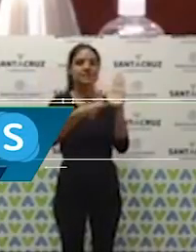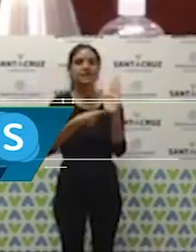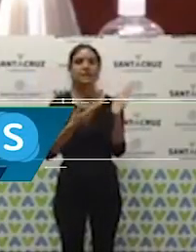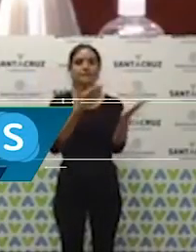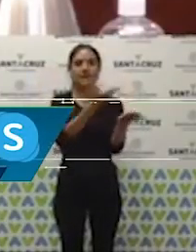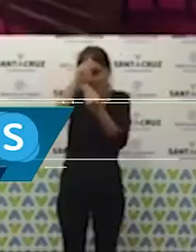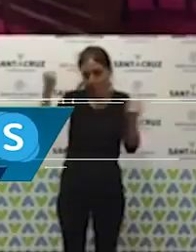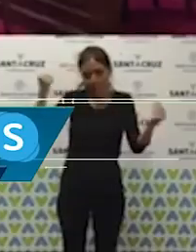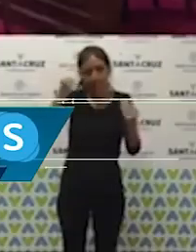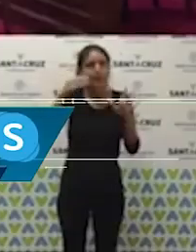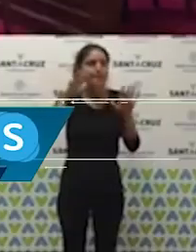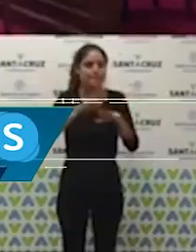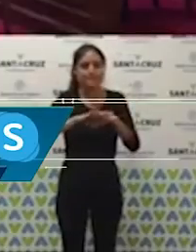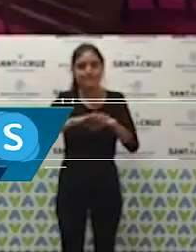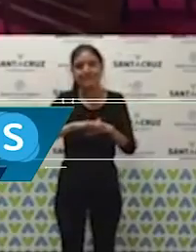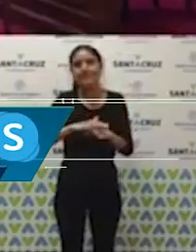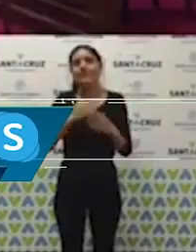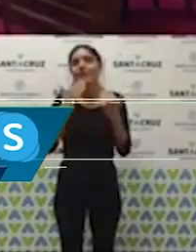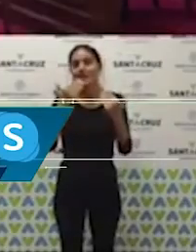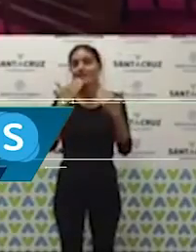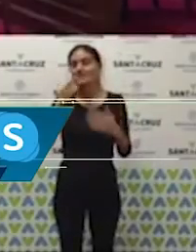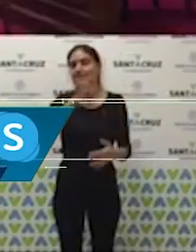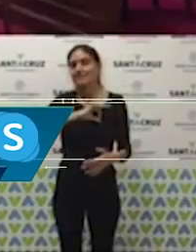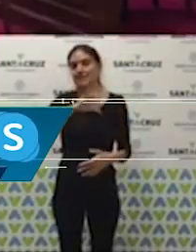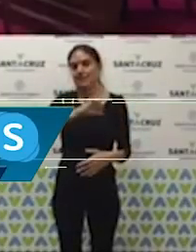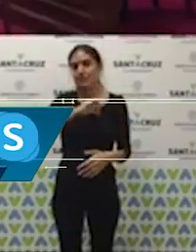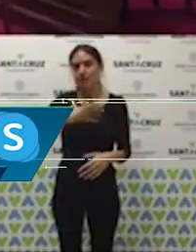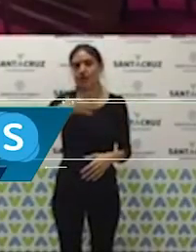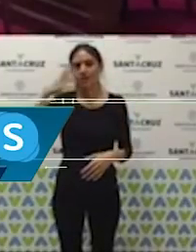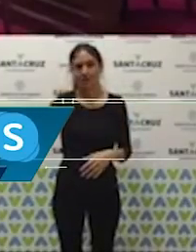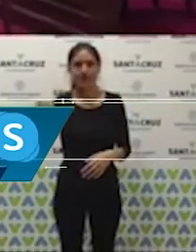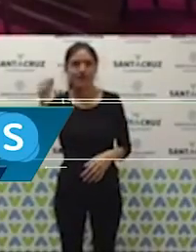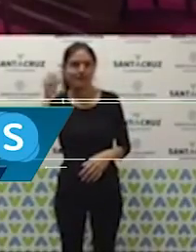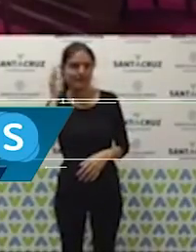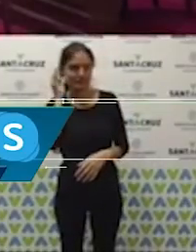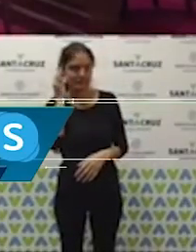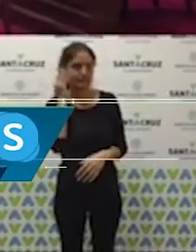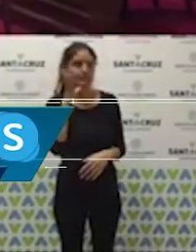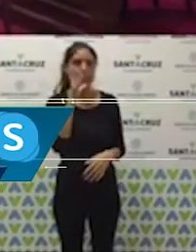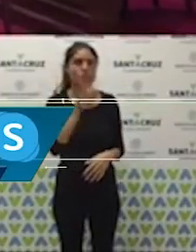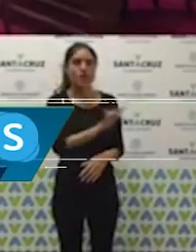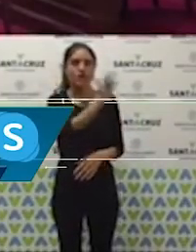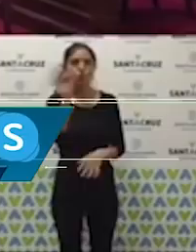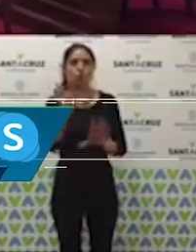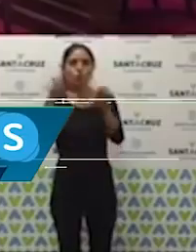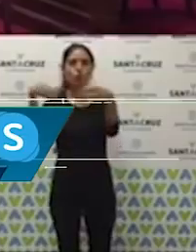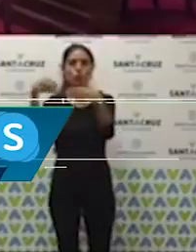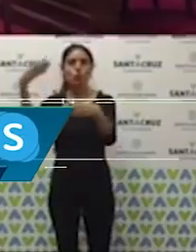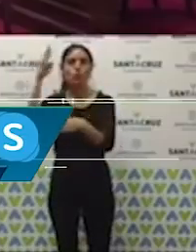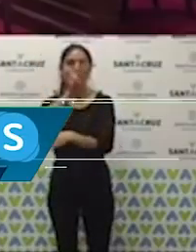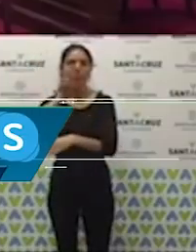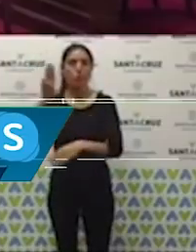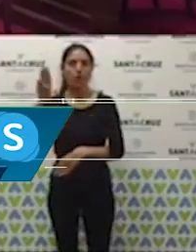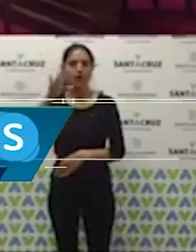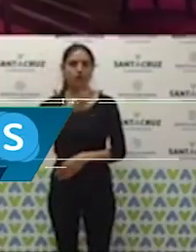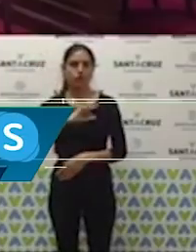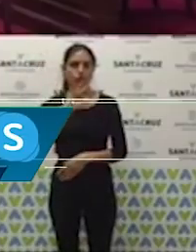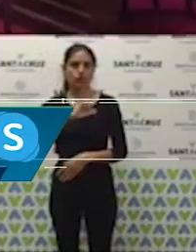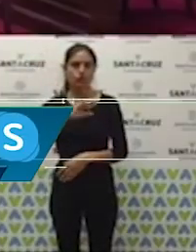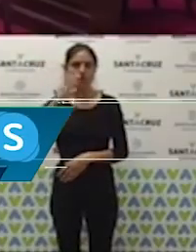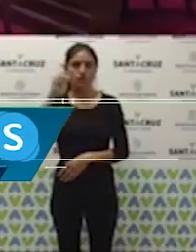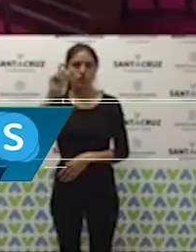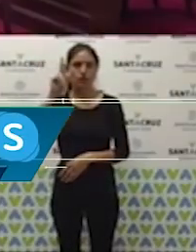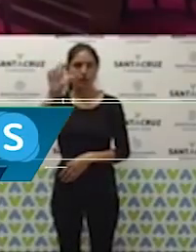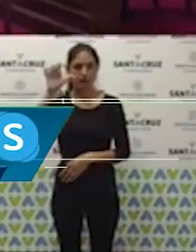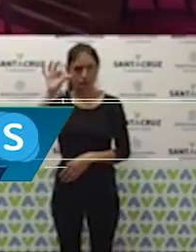para que sean 15 y no 14. Pero bueno, parece que no le va a salir bien. Y también y hay intentos de desprestigiar a Evelyn Alonso en las redes